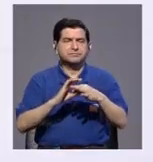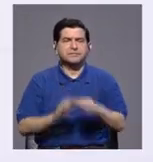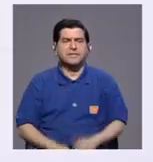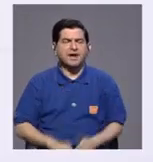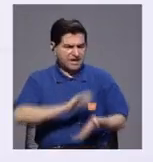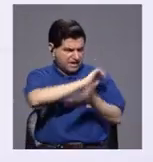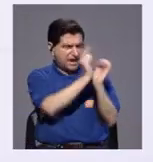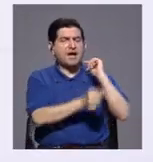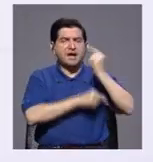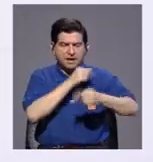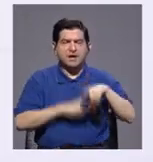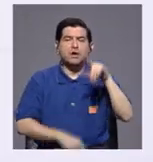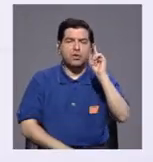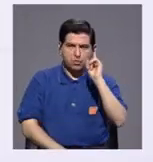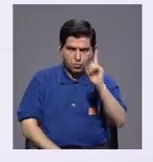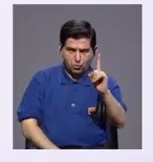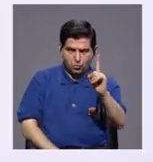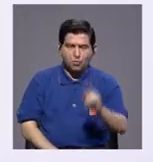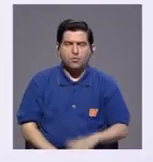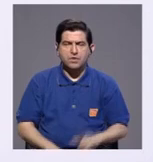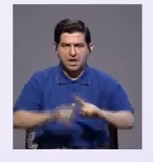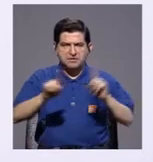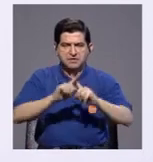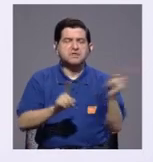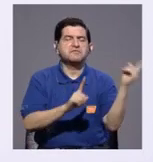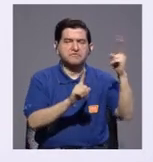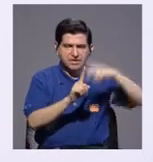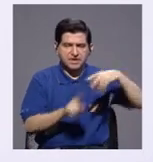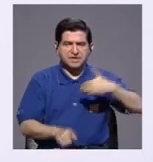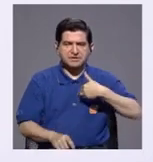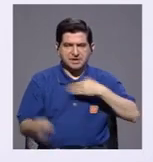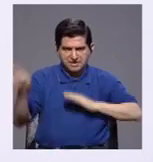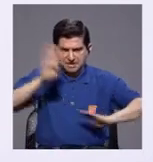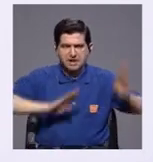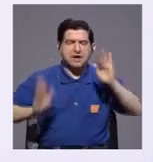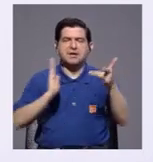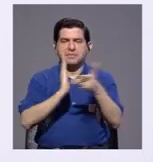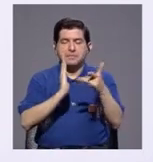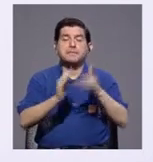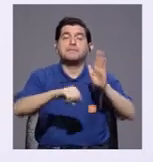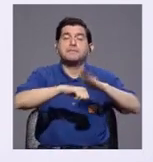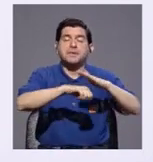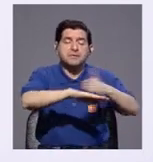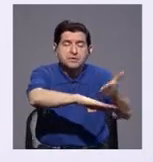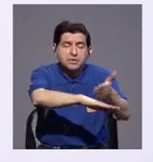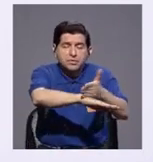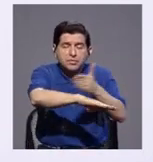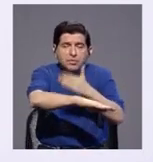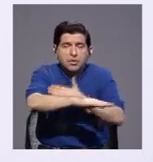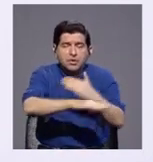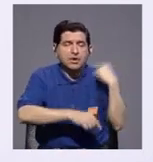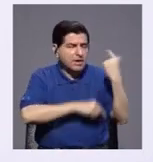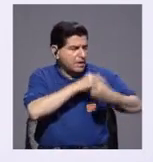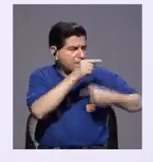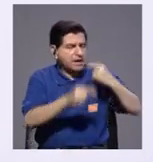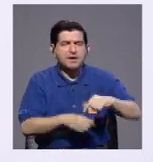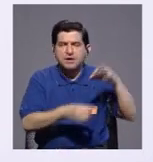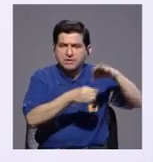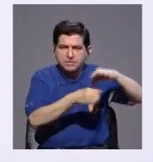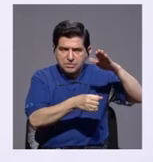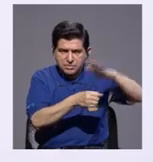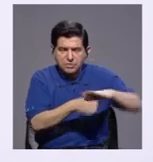los transgénicos es una de las aplicaciones de la biotecnología que nos permite el mejoramiento genético de cultivos